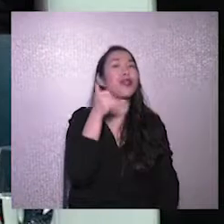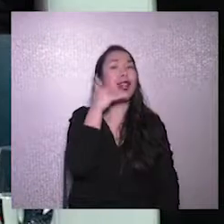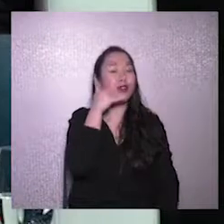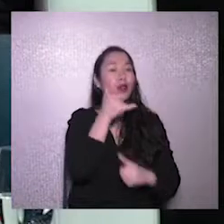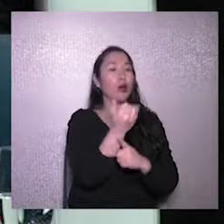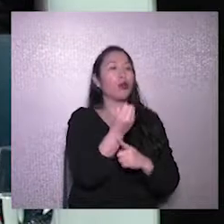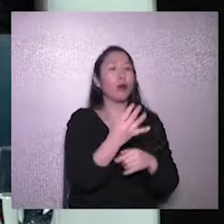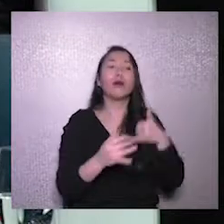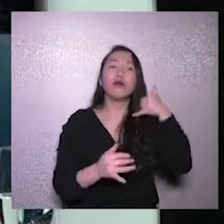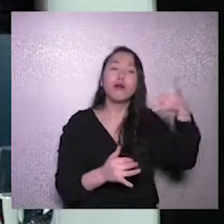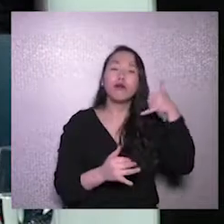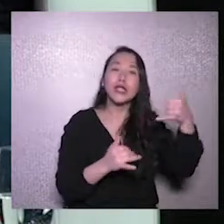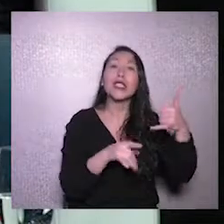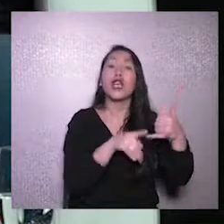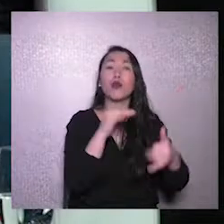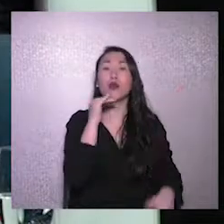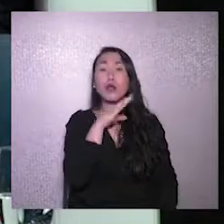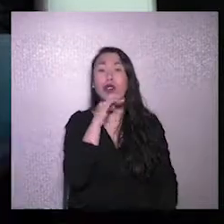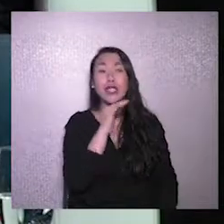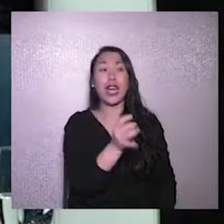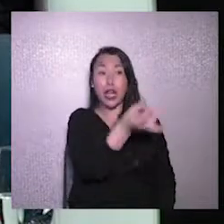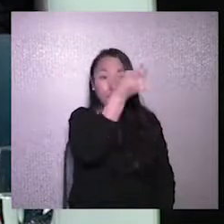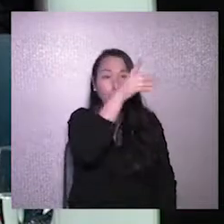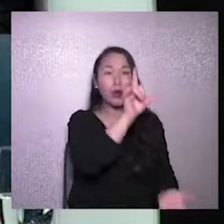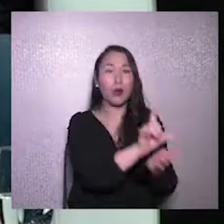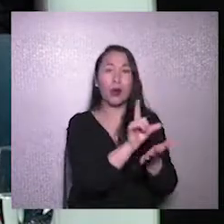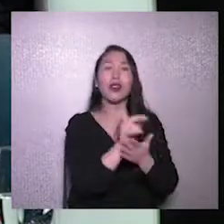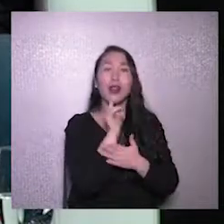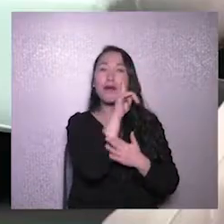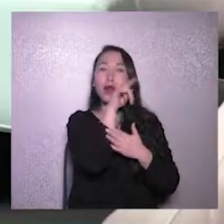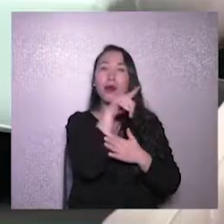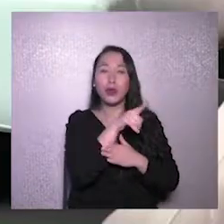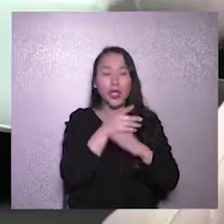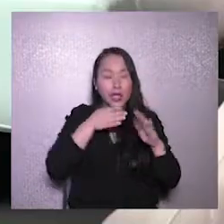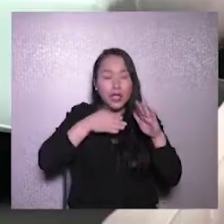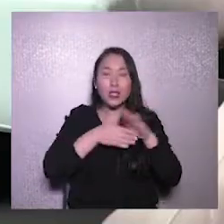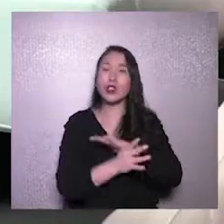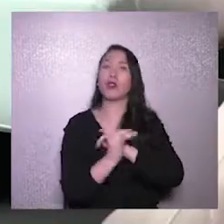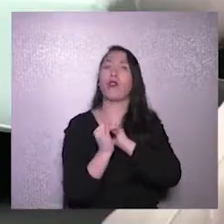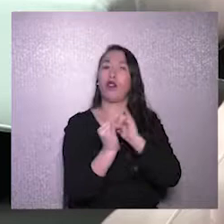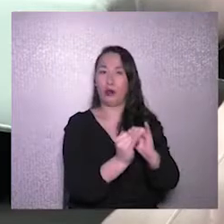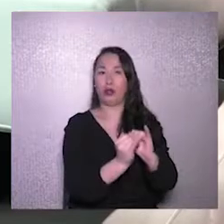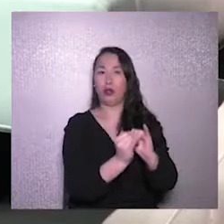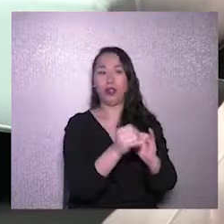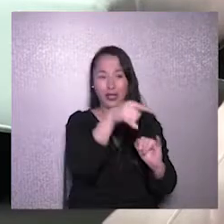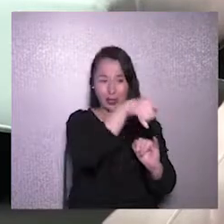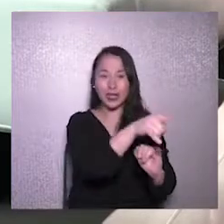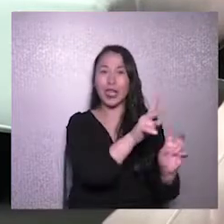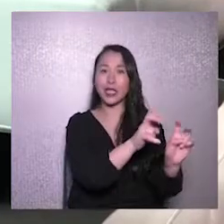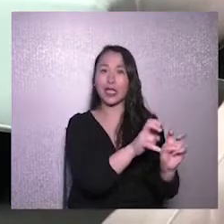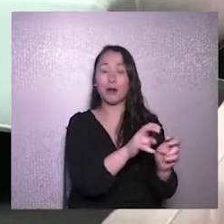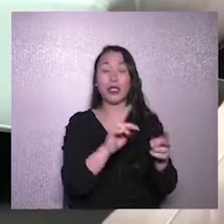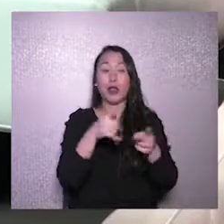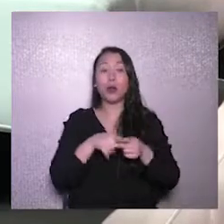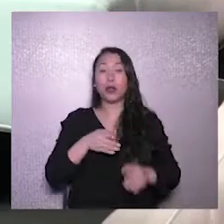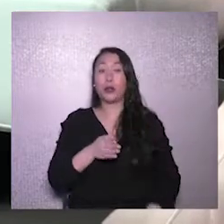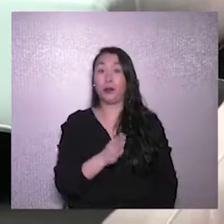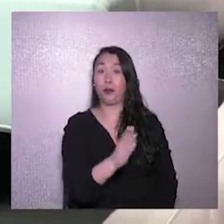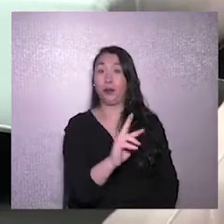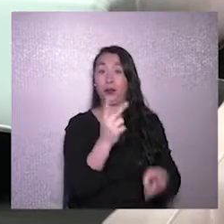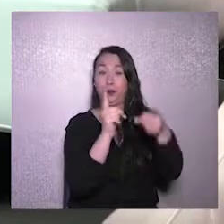que sea utilizado y que sea la ventanilla única de consulta, de accesibilidad al sector. Lo segundo